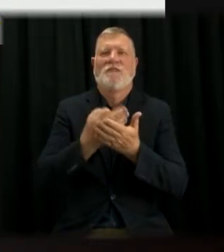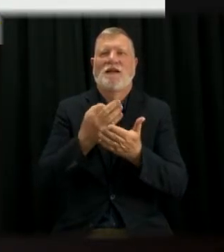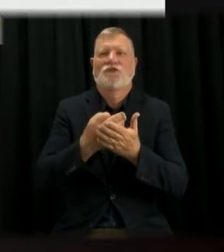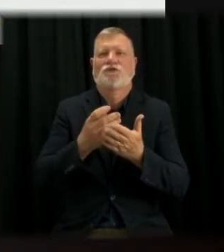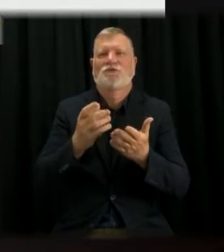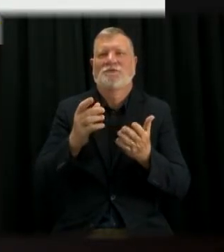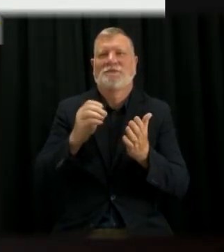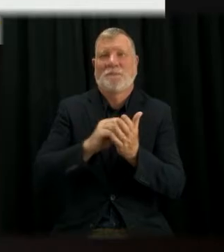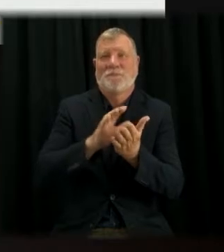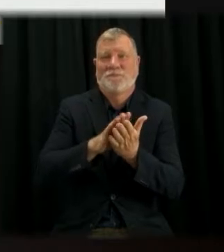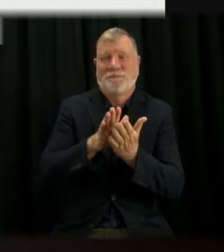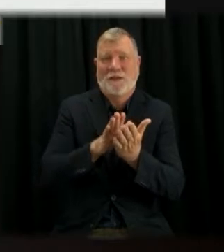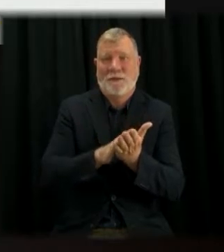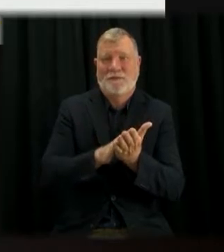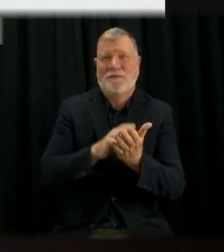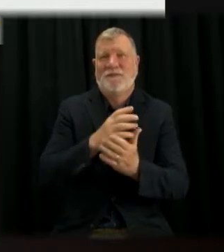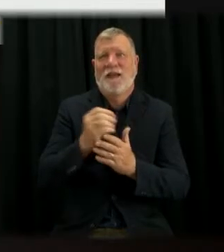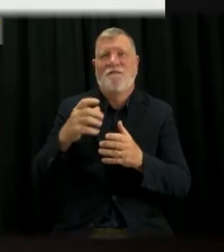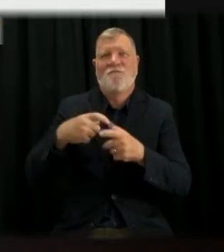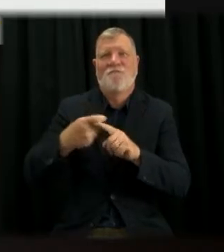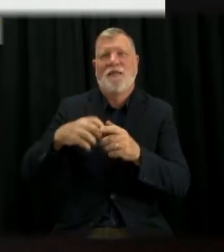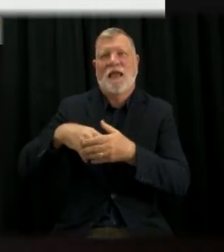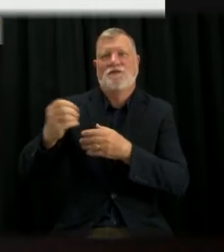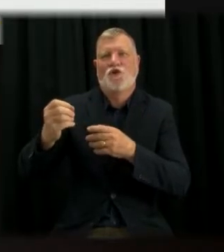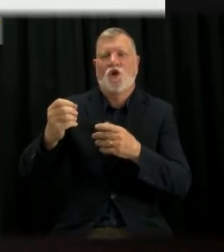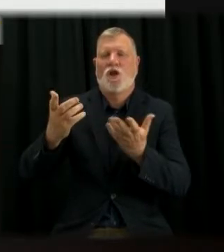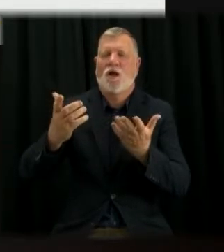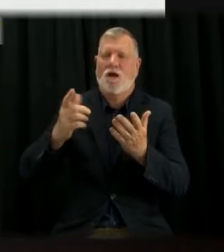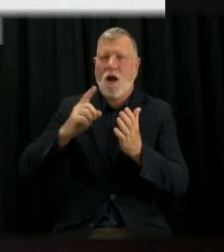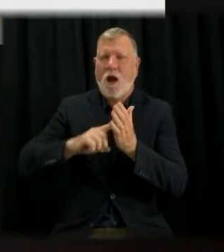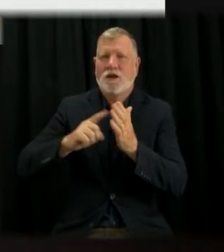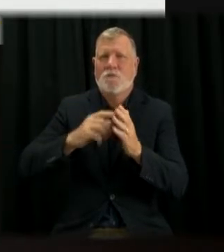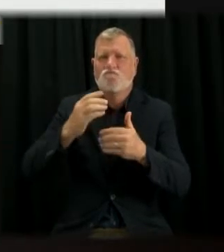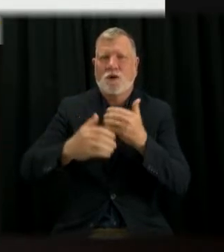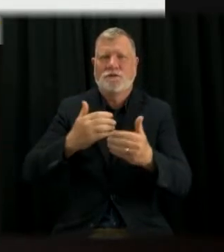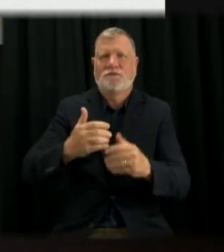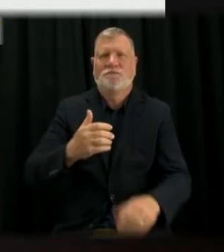para emitir los estados financieros como parte de nuestras